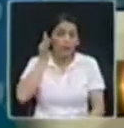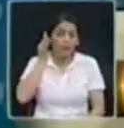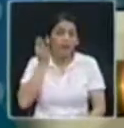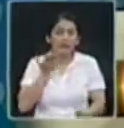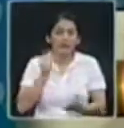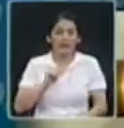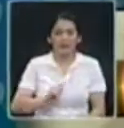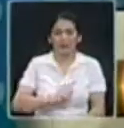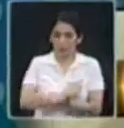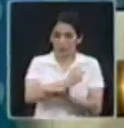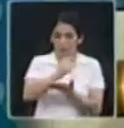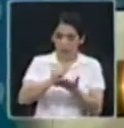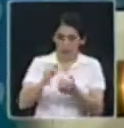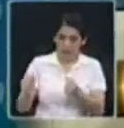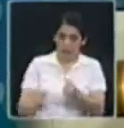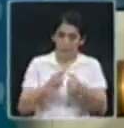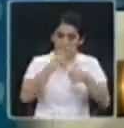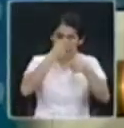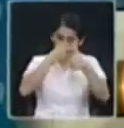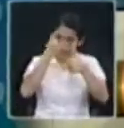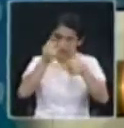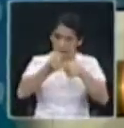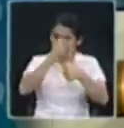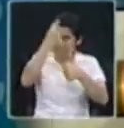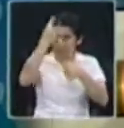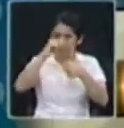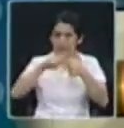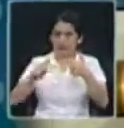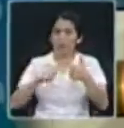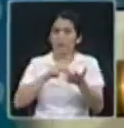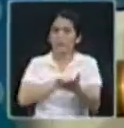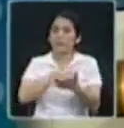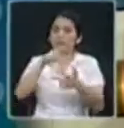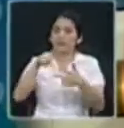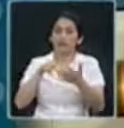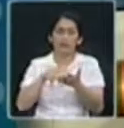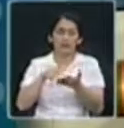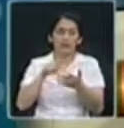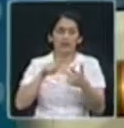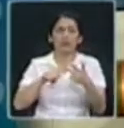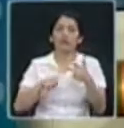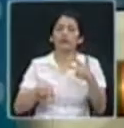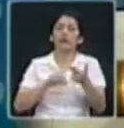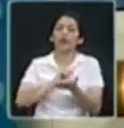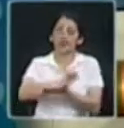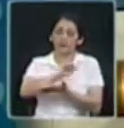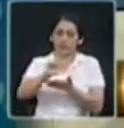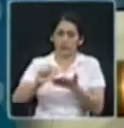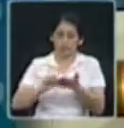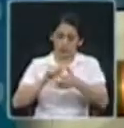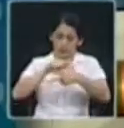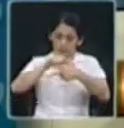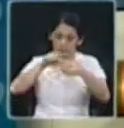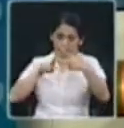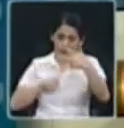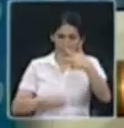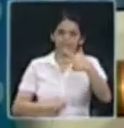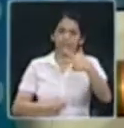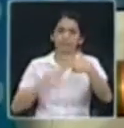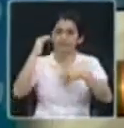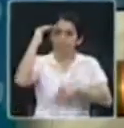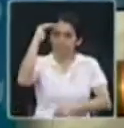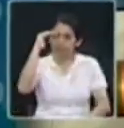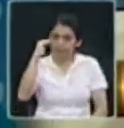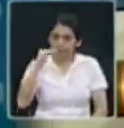por el número de casos, se encuentra Pichincha, de ahí está la provincia de Azuay. Pero si hablamos nosotros por densidad